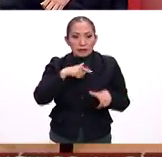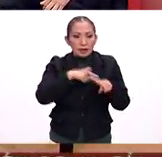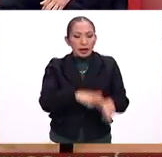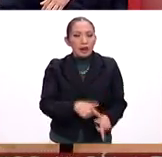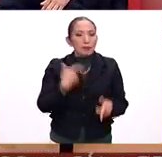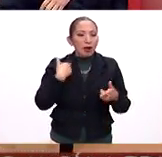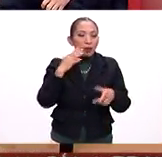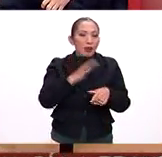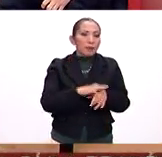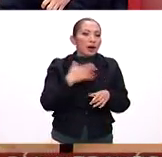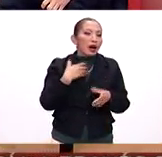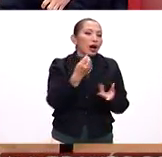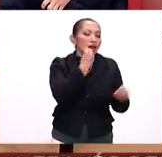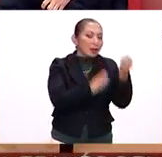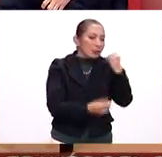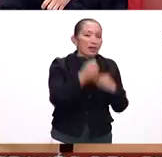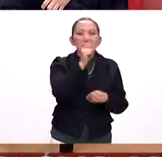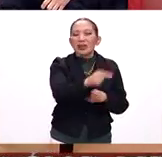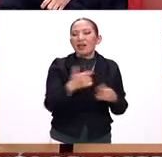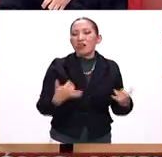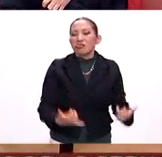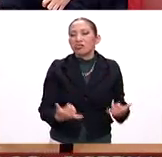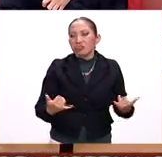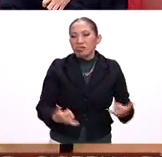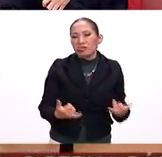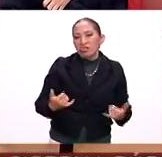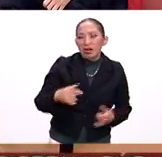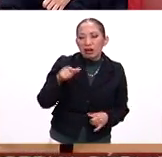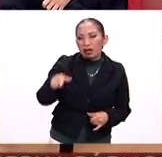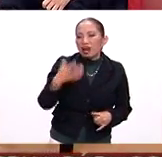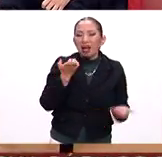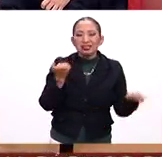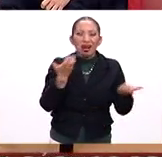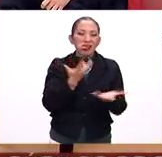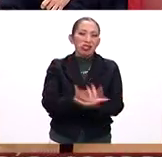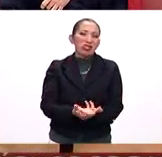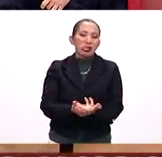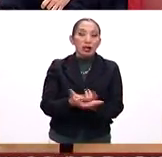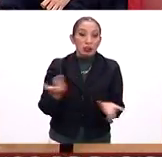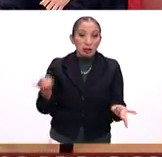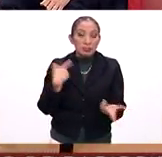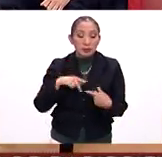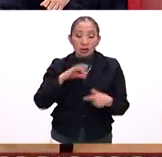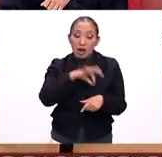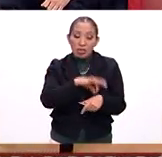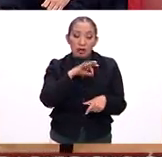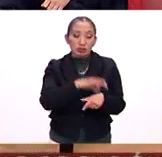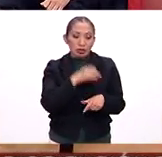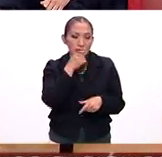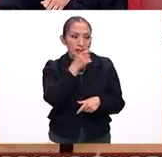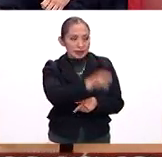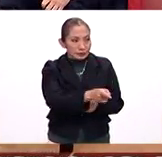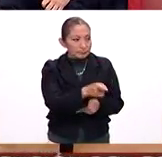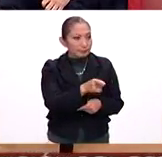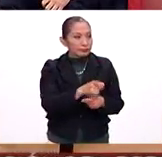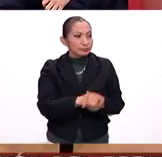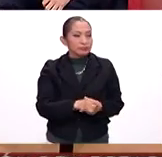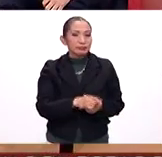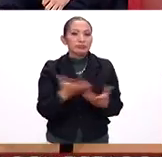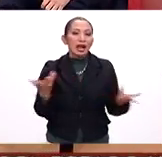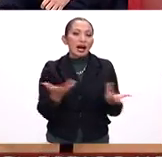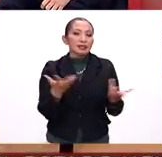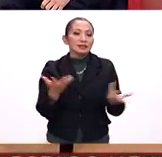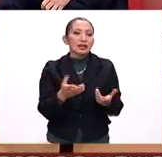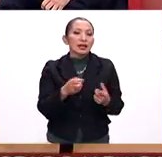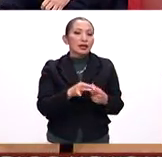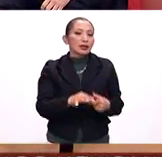con esta tendencia, con esa alimentación y también obviamente con no hacer ejercicio. Los especialistas nos decían, por ejemplo, que quisiera hacer